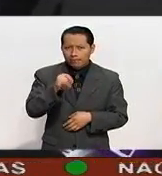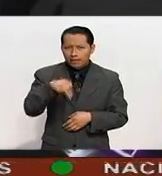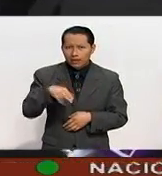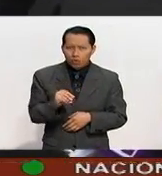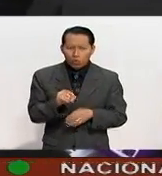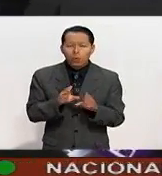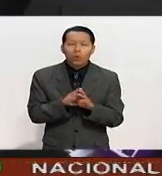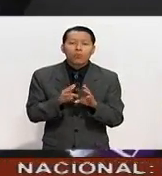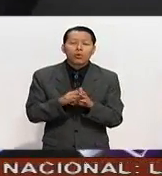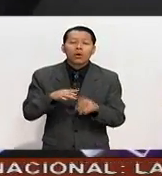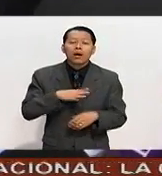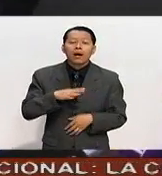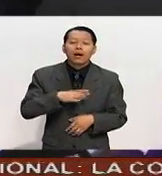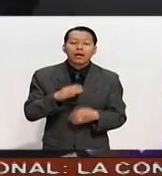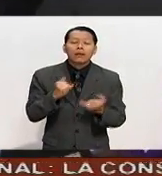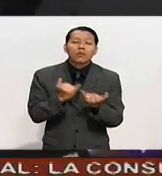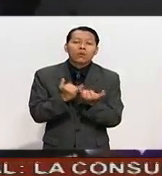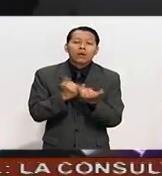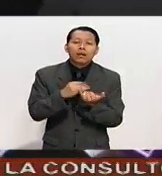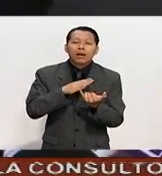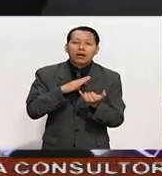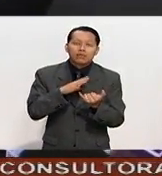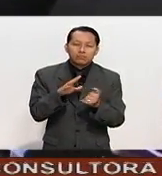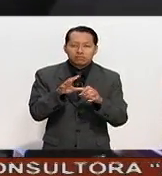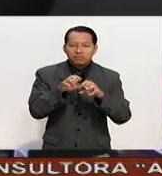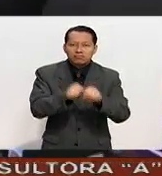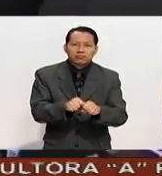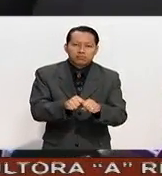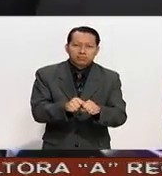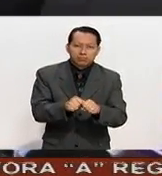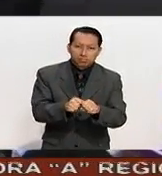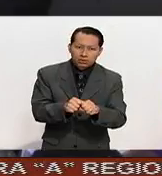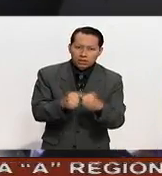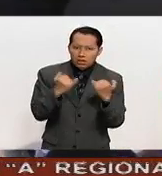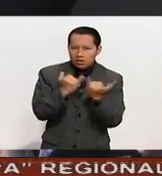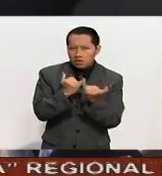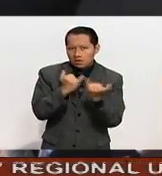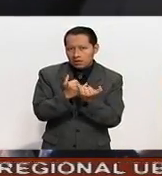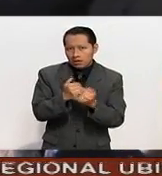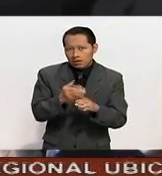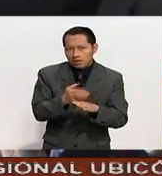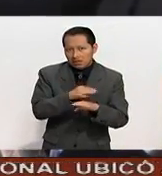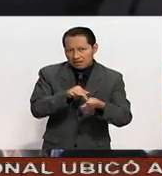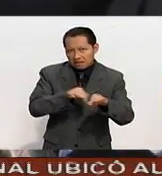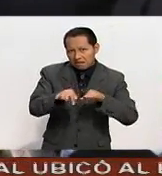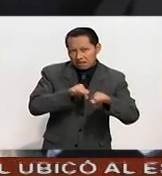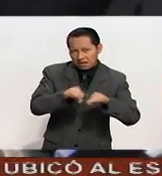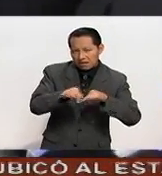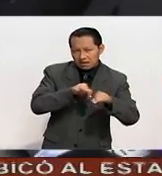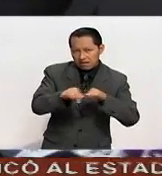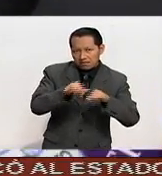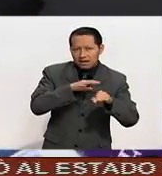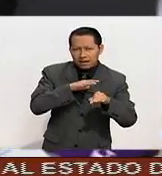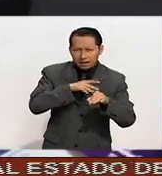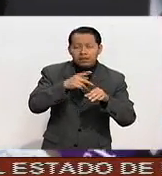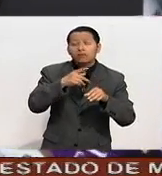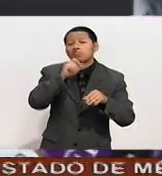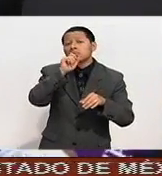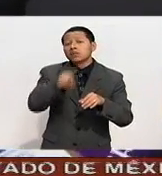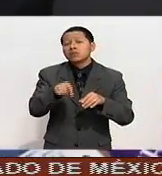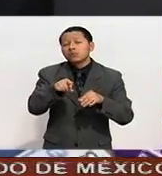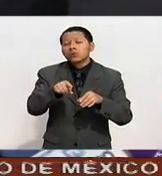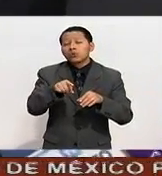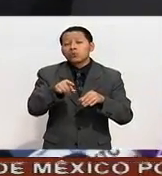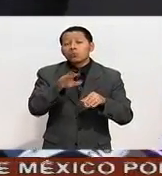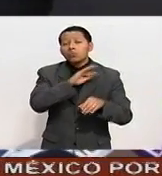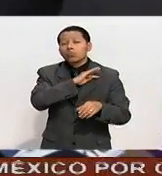unas órdenes de aprehensión que se tenían y que estuvimos trabajando con base en el convenio, en el convenio de